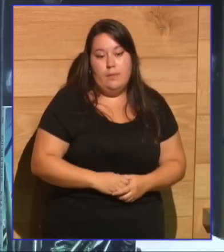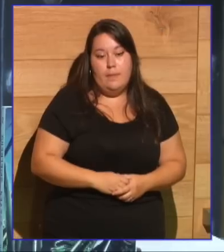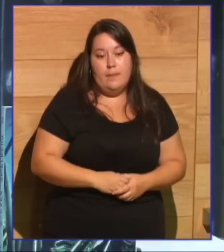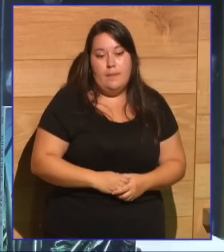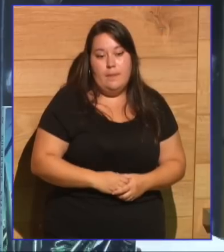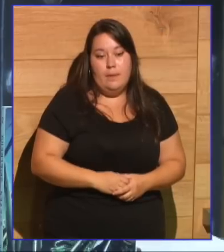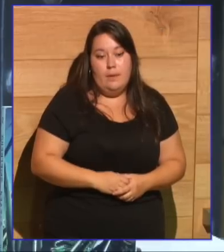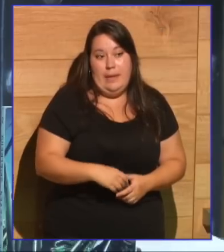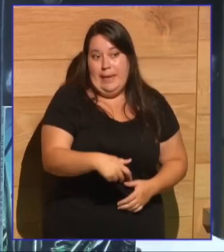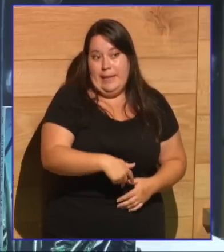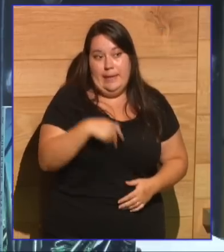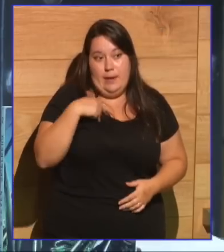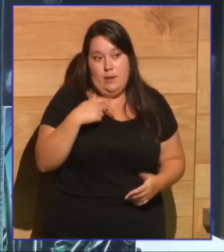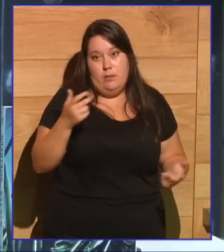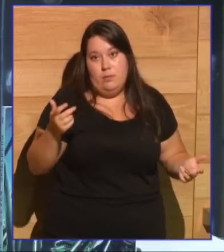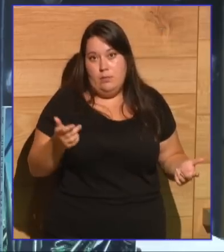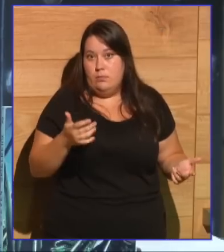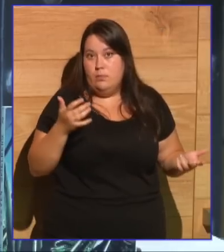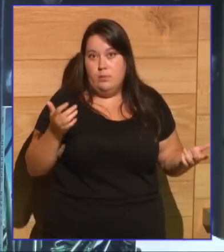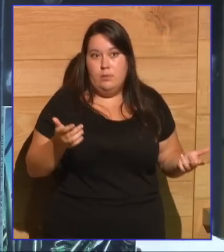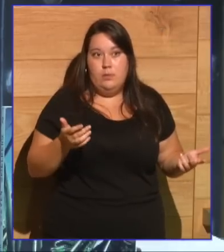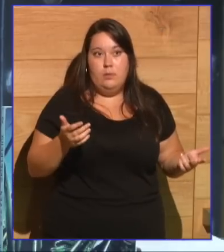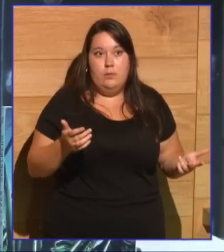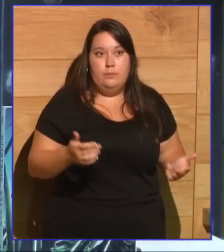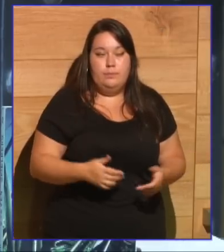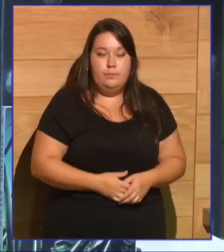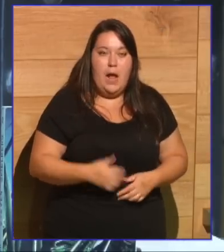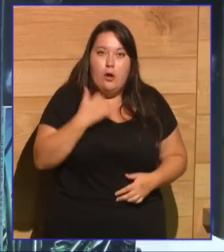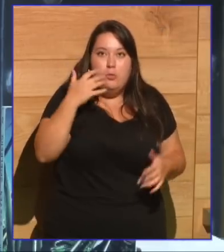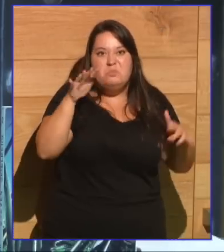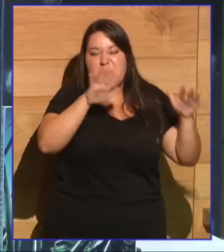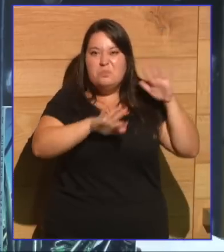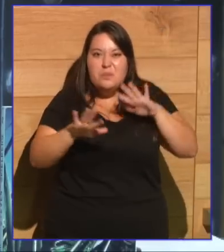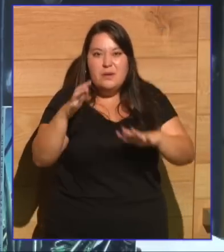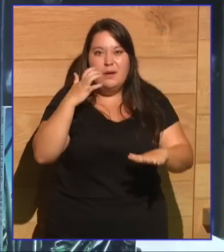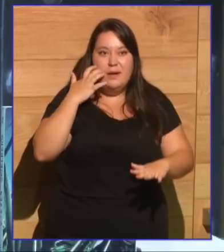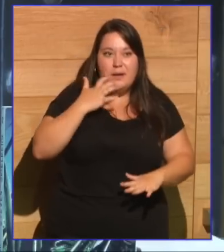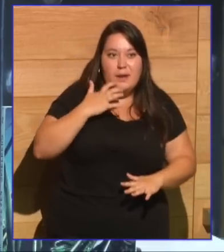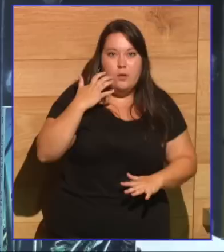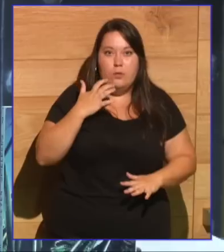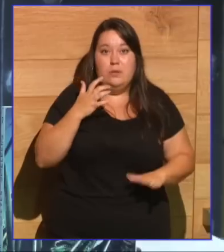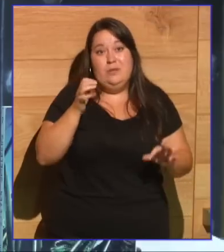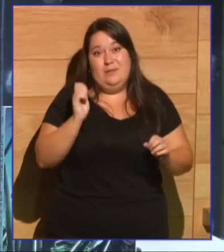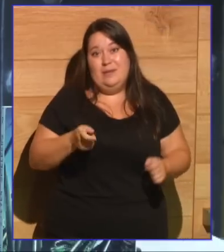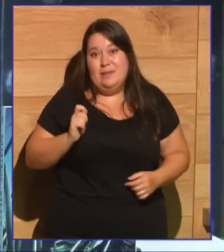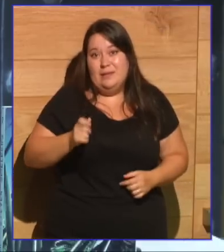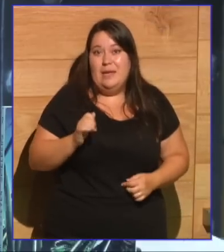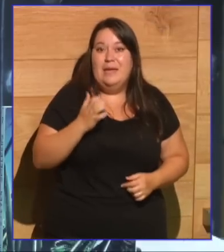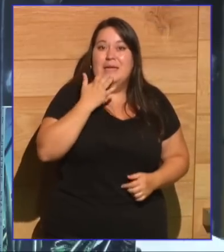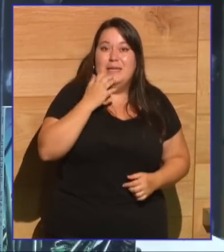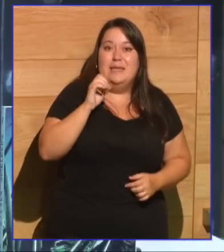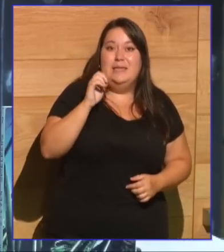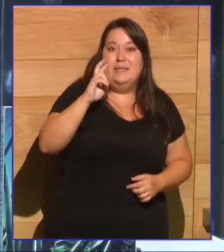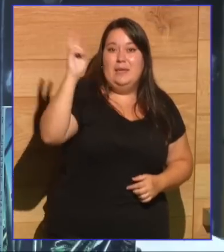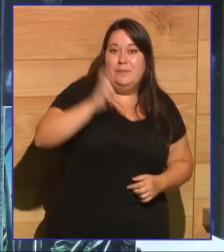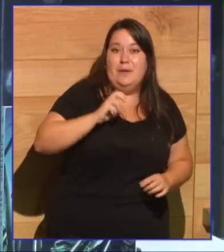generalmente incluso su obra de forma más ambigua en encontrar la tercera fase siempre es una amenaza una amenaza